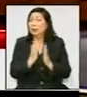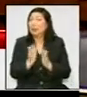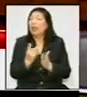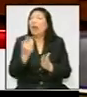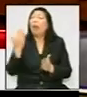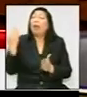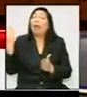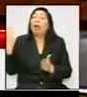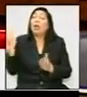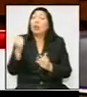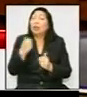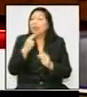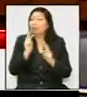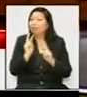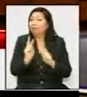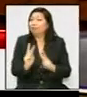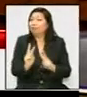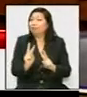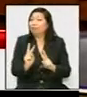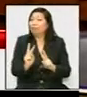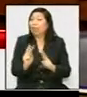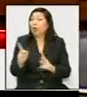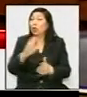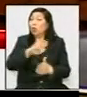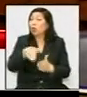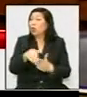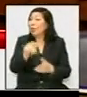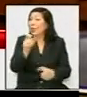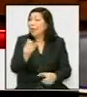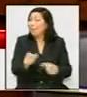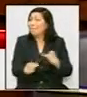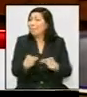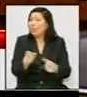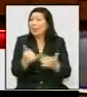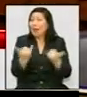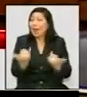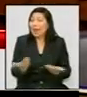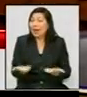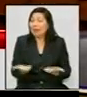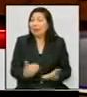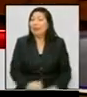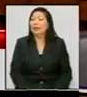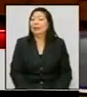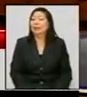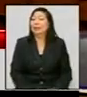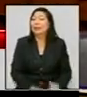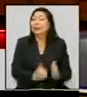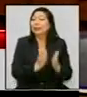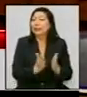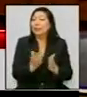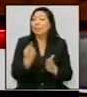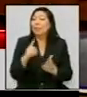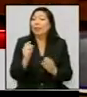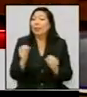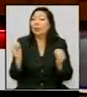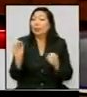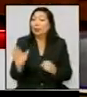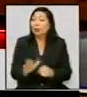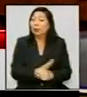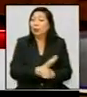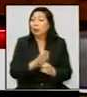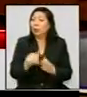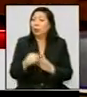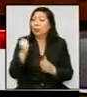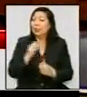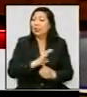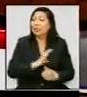aquella percepción que hay en la ciudadanía de que hay una estrategia para copar todos los